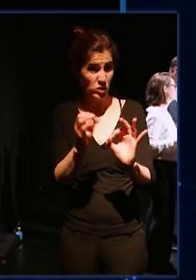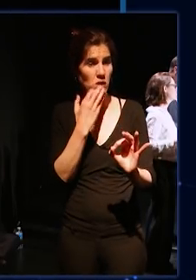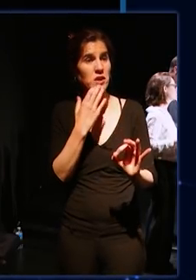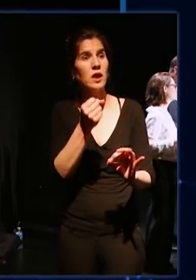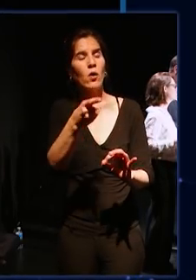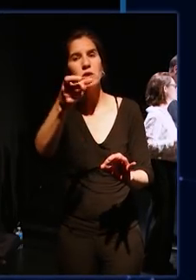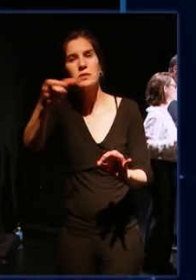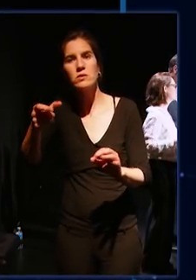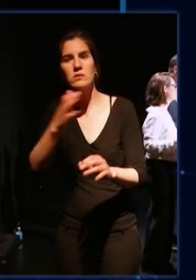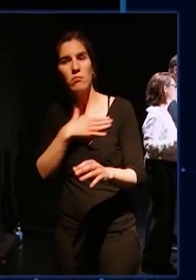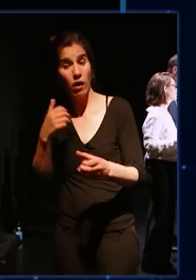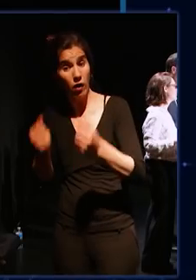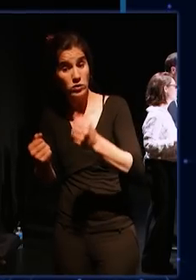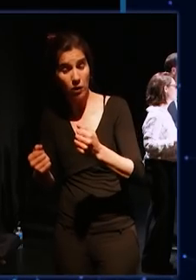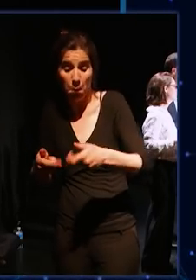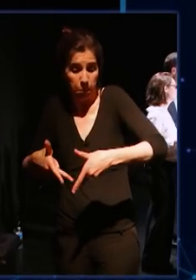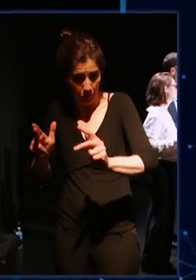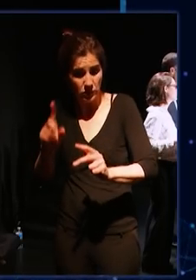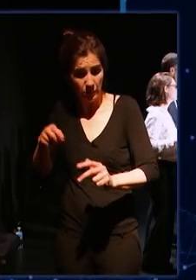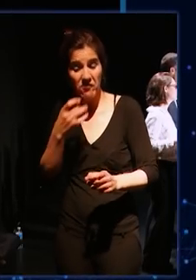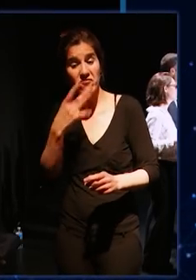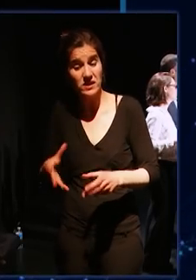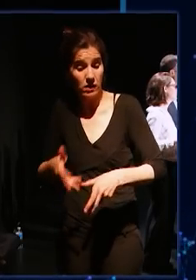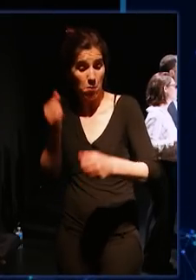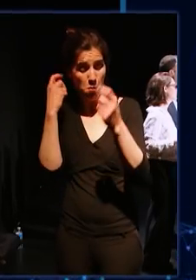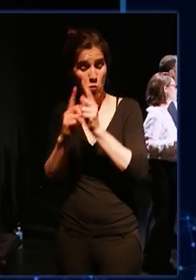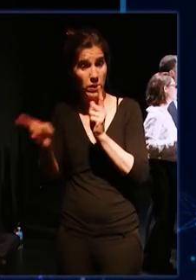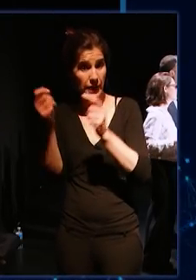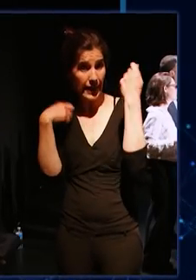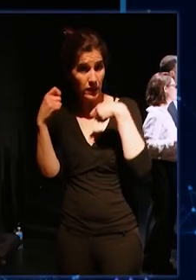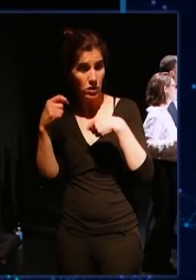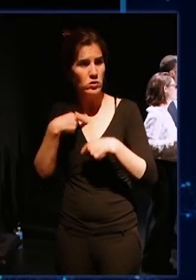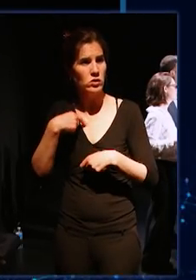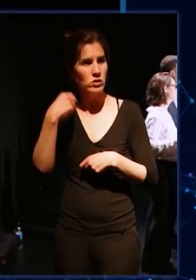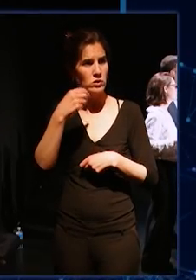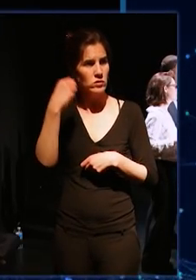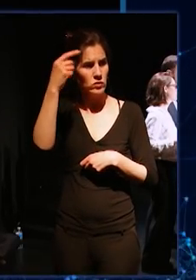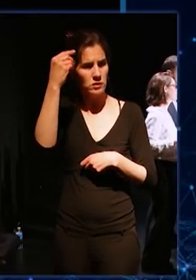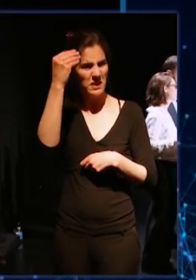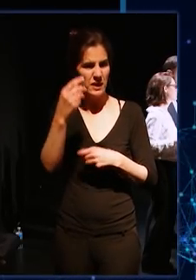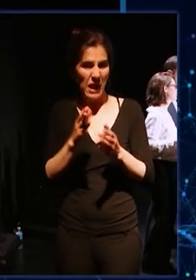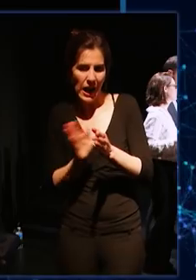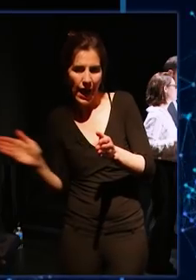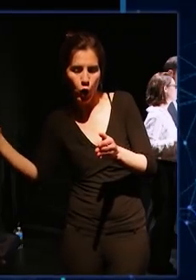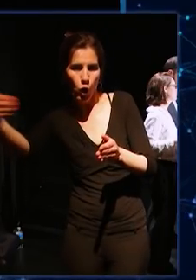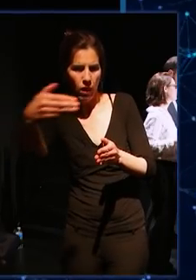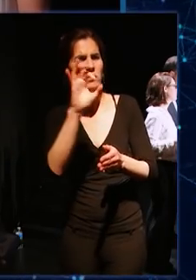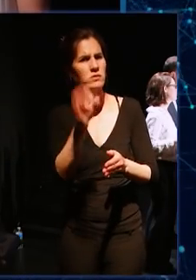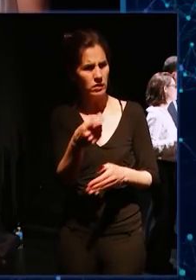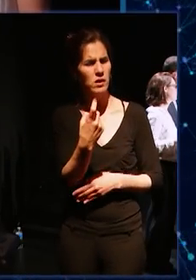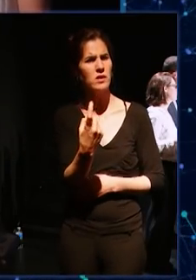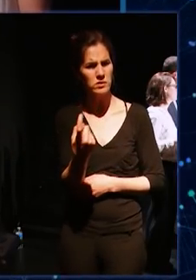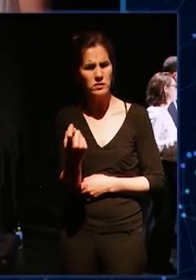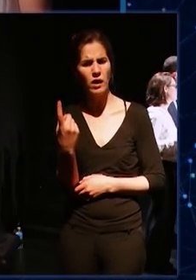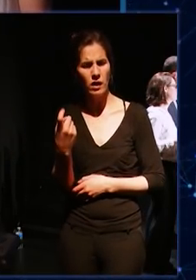coche, que se desplacen en coche también, les facilitamos la movilidad. Nosotros creemos que la ronda sí que cal, claro que cal, porque es